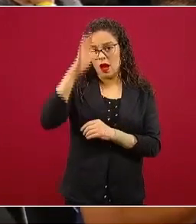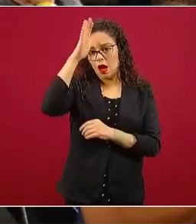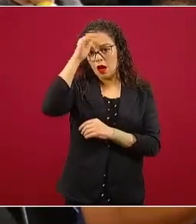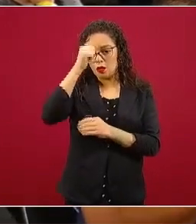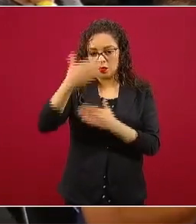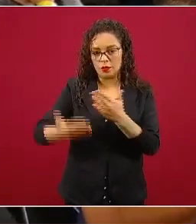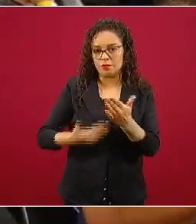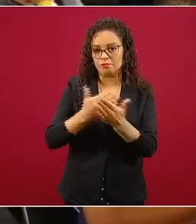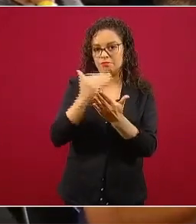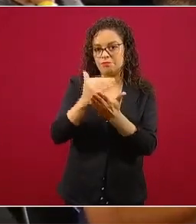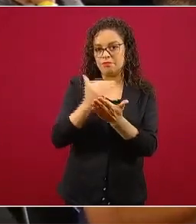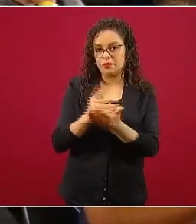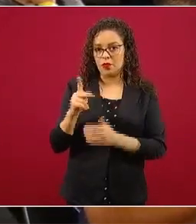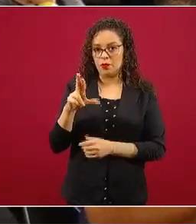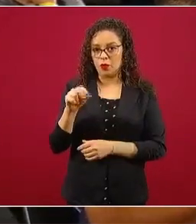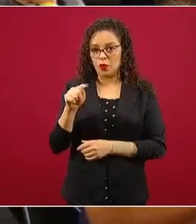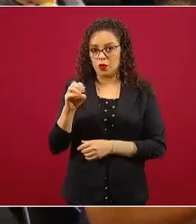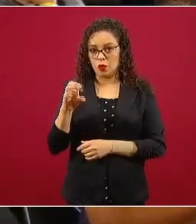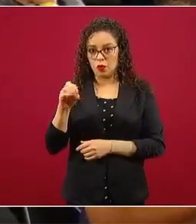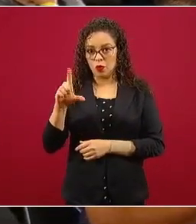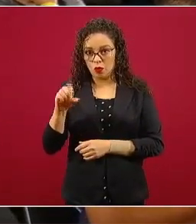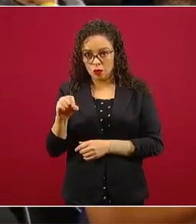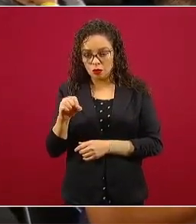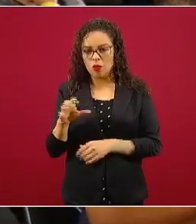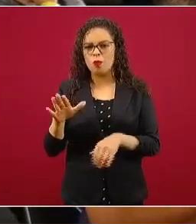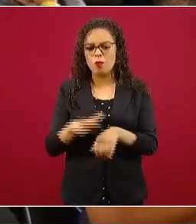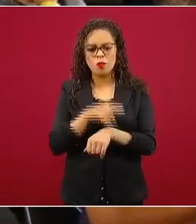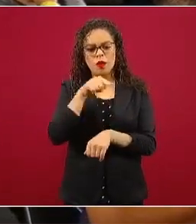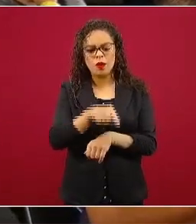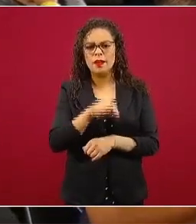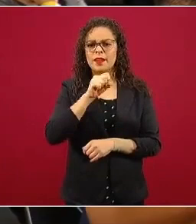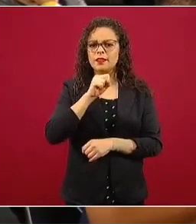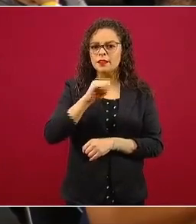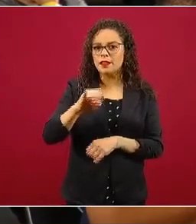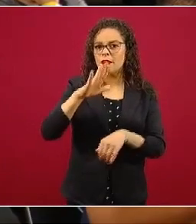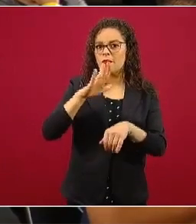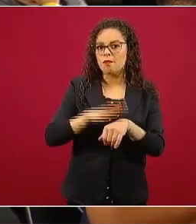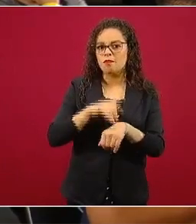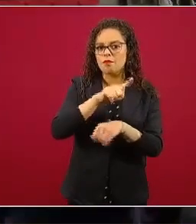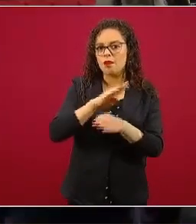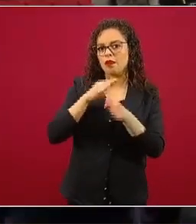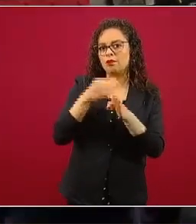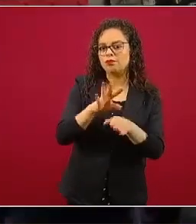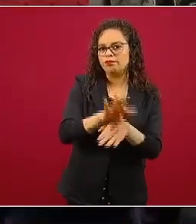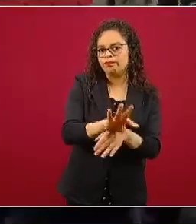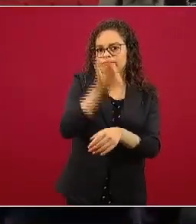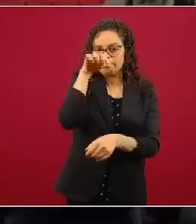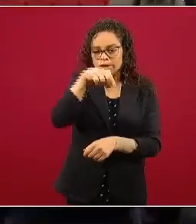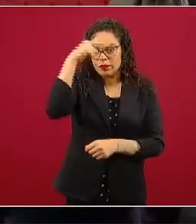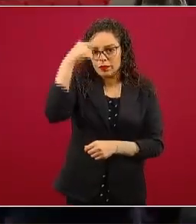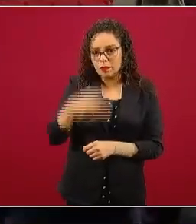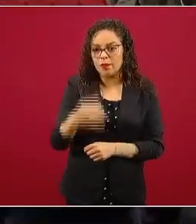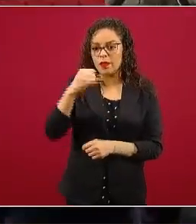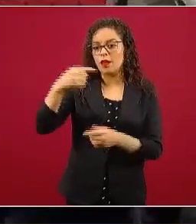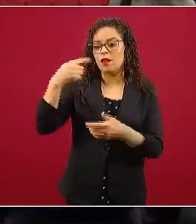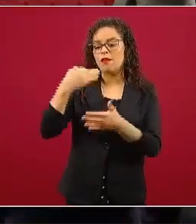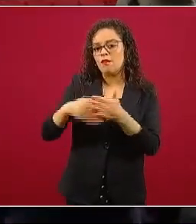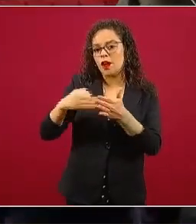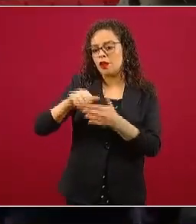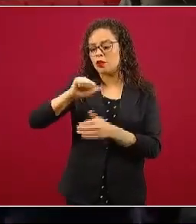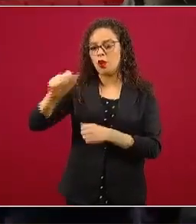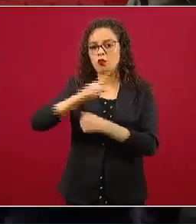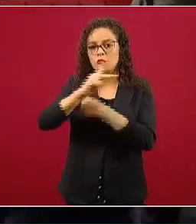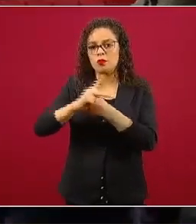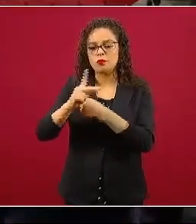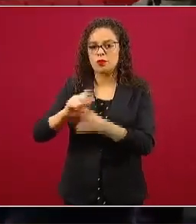protocolo. Si nos puede explicar cuáles serían esas condiciones preferentes y detalles de este tipo, por favor. Y también una pregunta para el señor presidente. Lo más relevante es